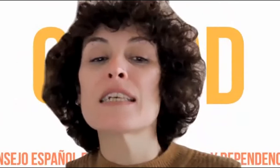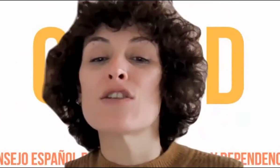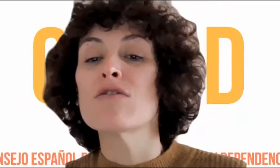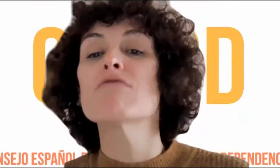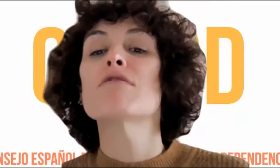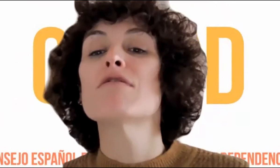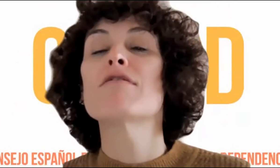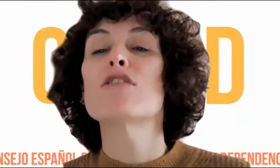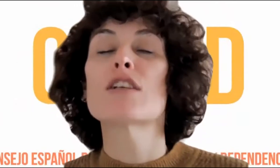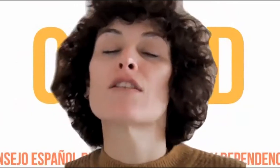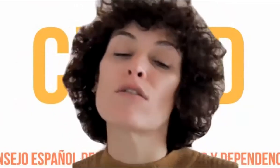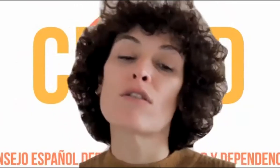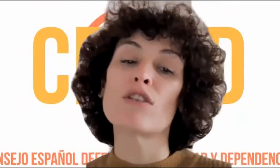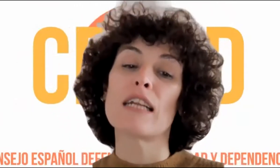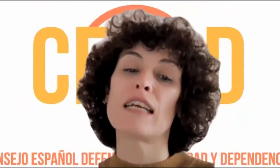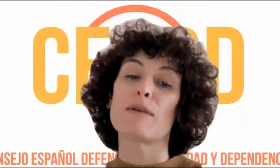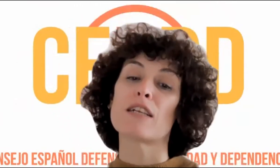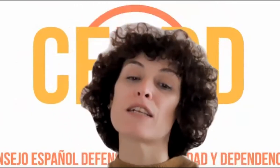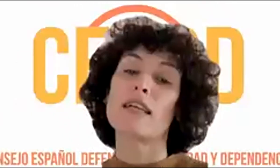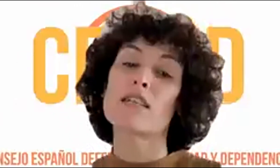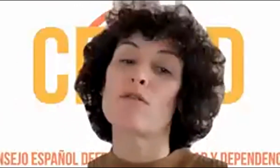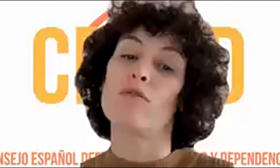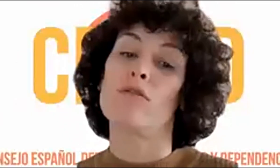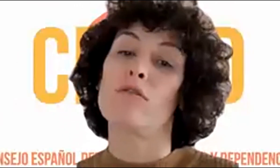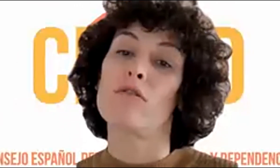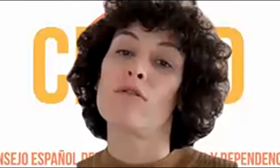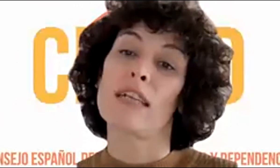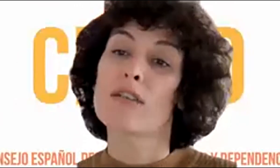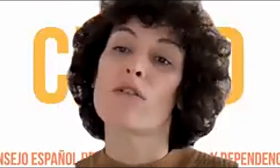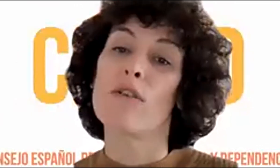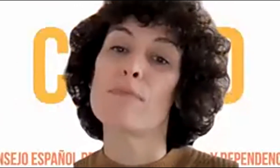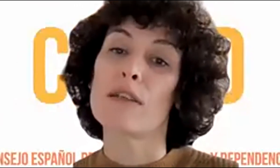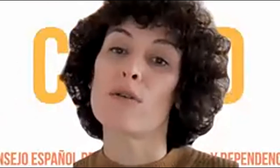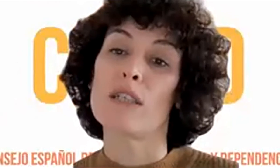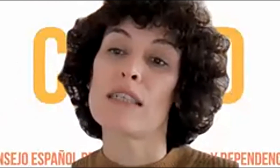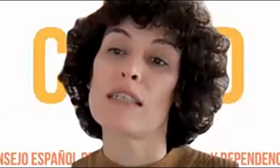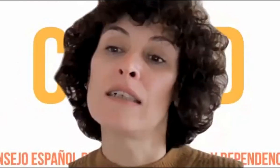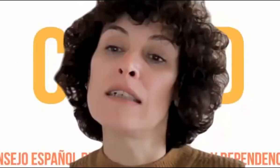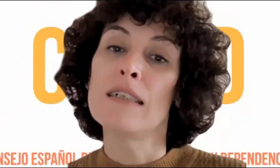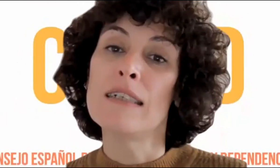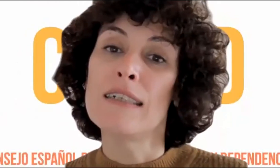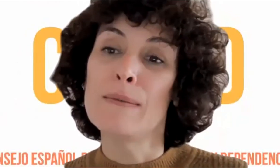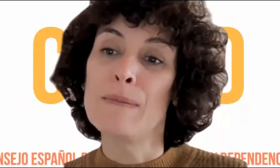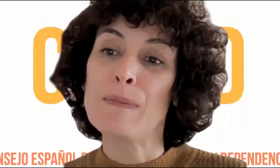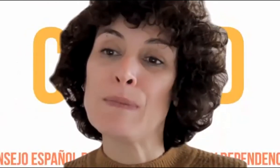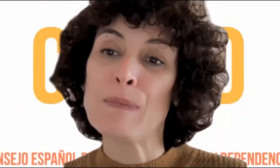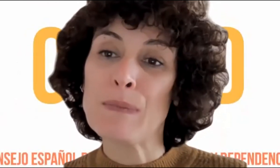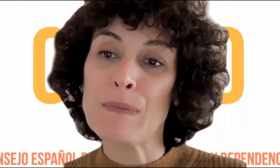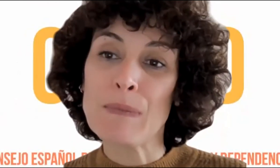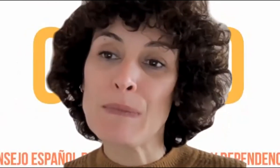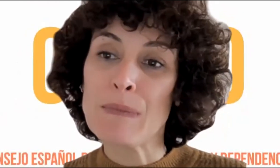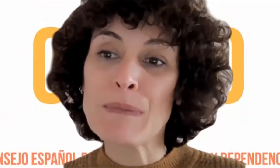el diseño de los entornos en las personas con trastorno del espectro autista.